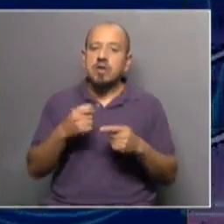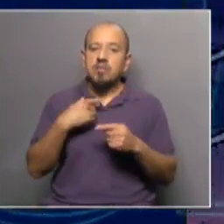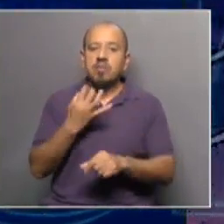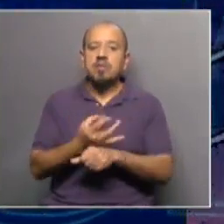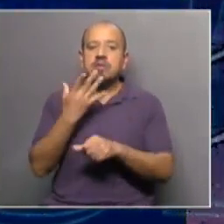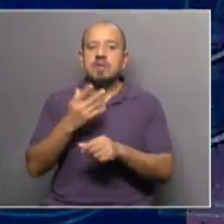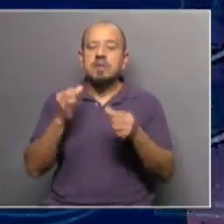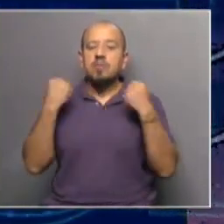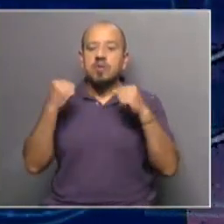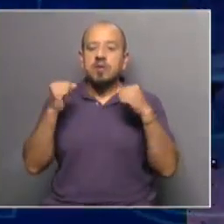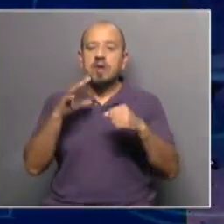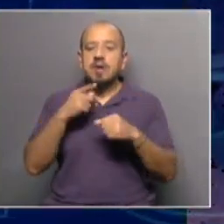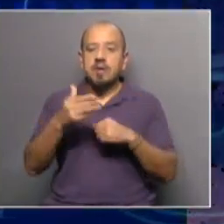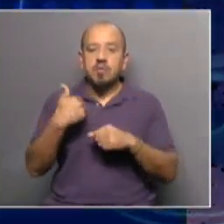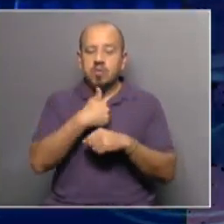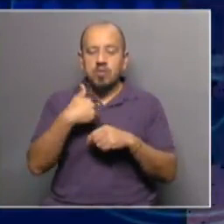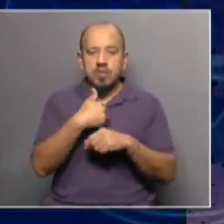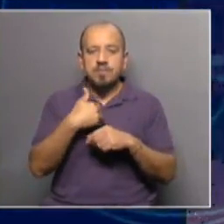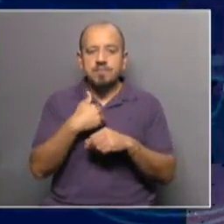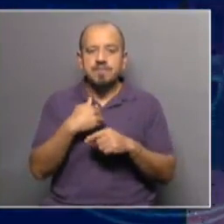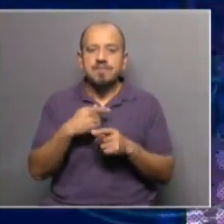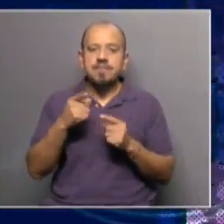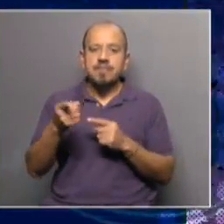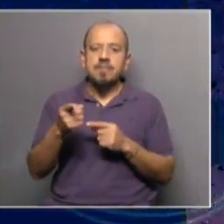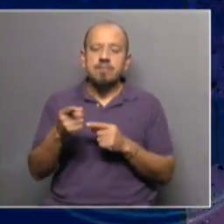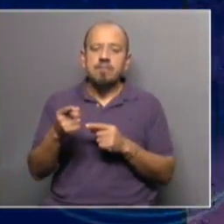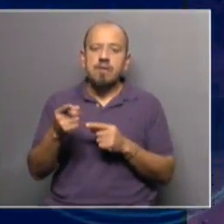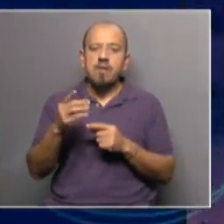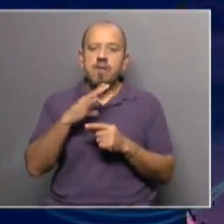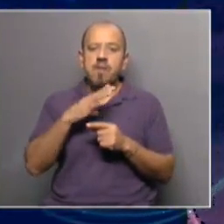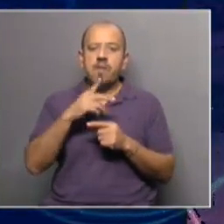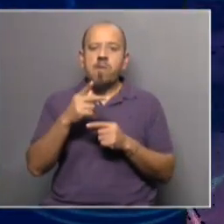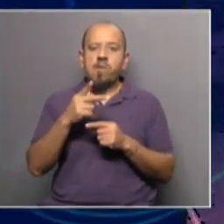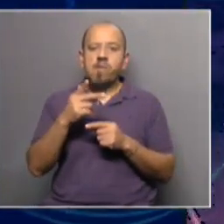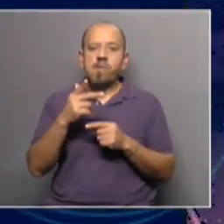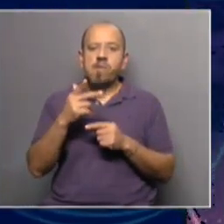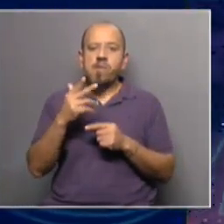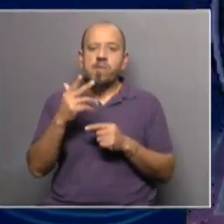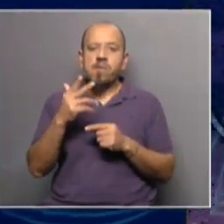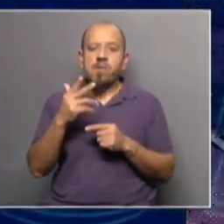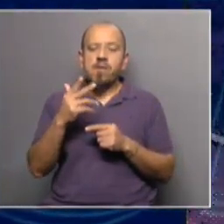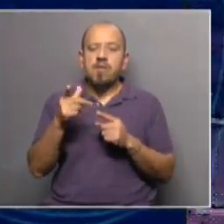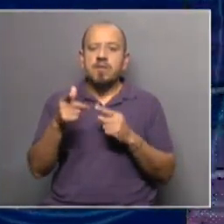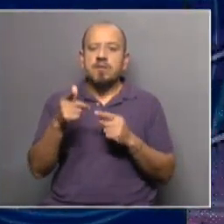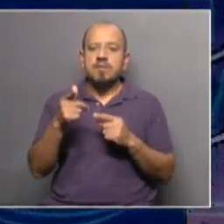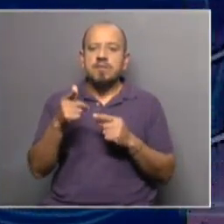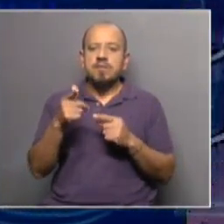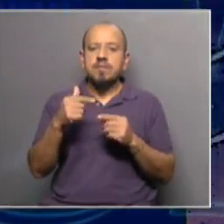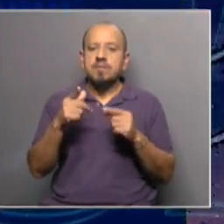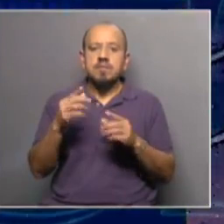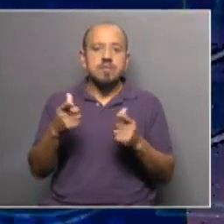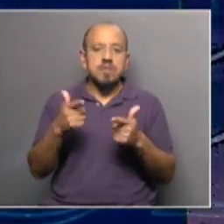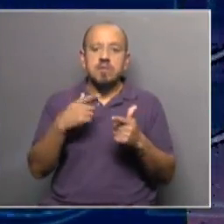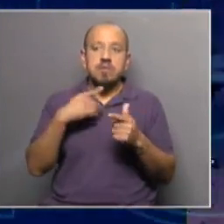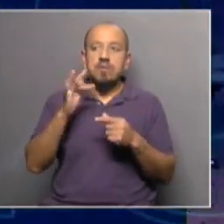el deporte. Y ahí también hay un rol. Sí. No, y además, ¿no? Él ahí tenía más de 30 y algo, no tenía nada asegurado